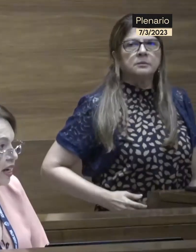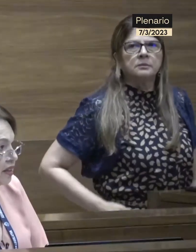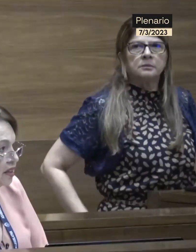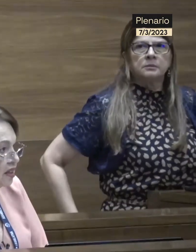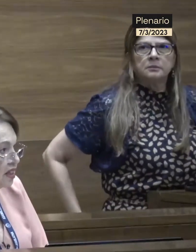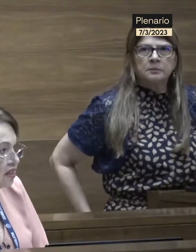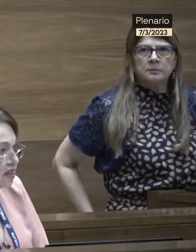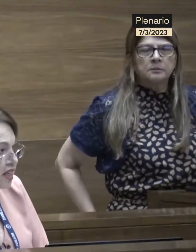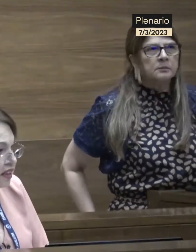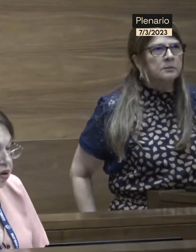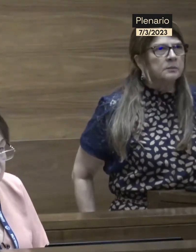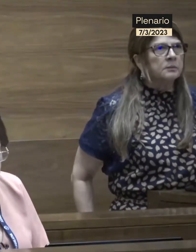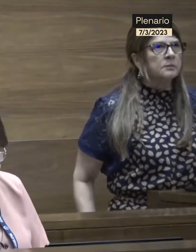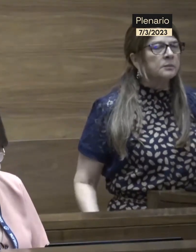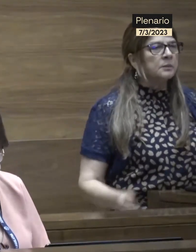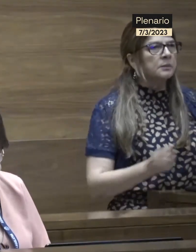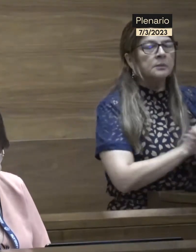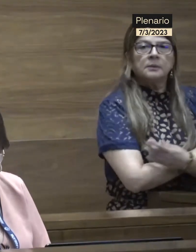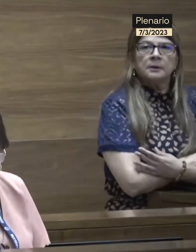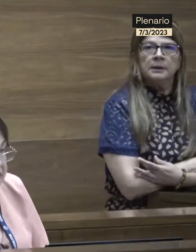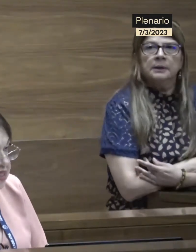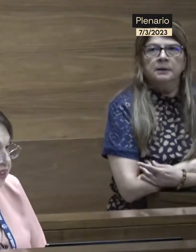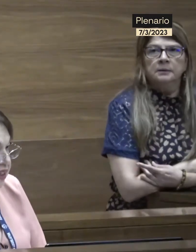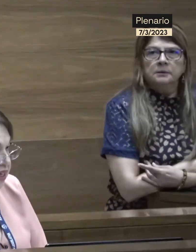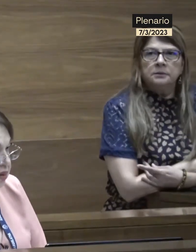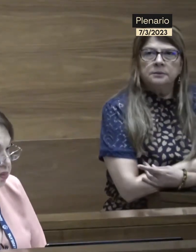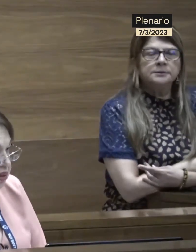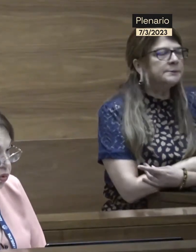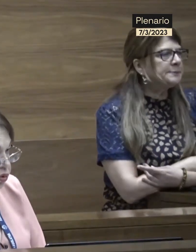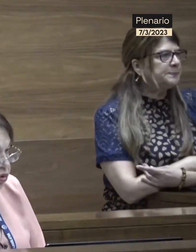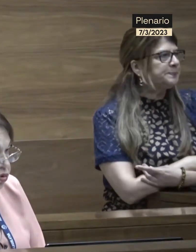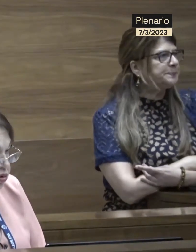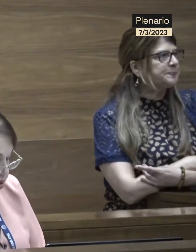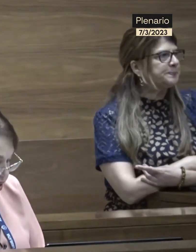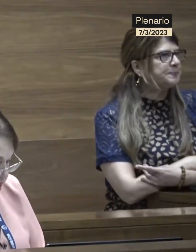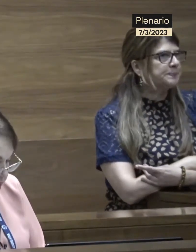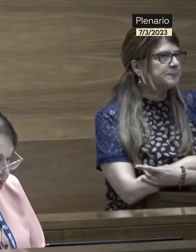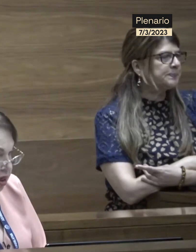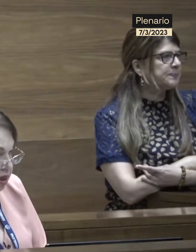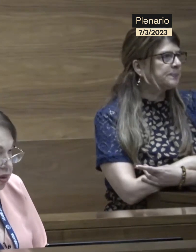Son las 17 horas con 57 minutos.